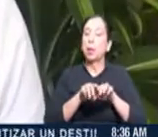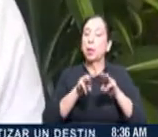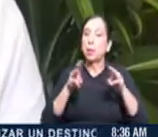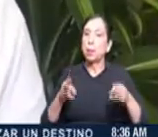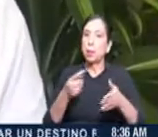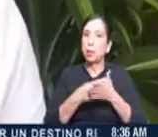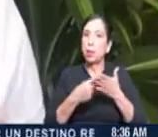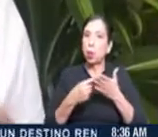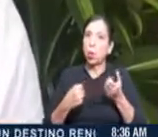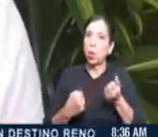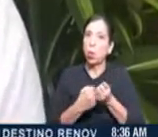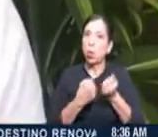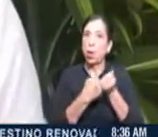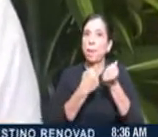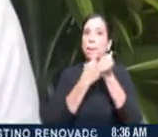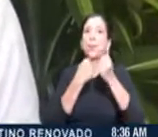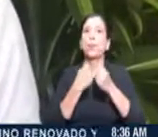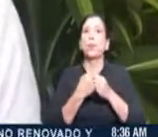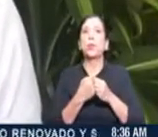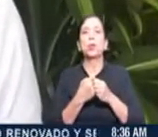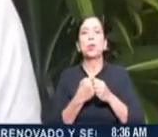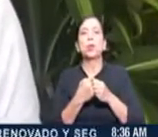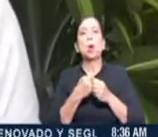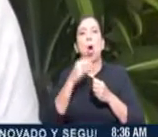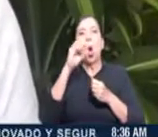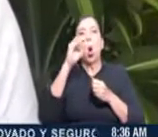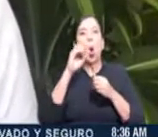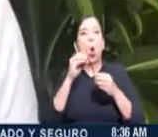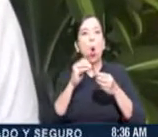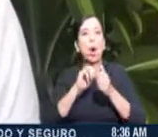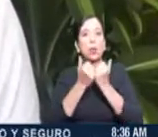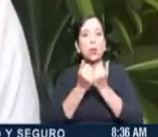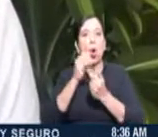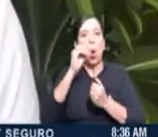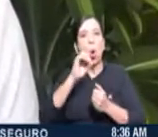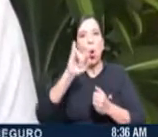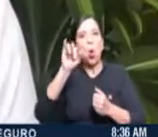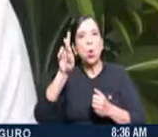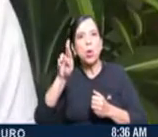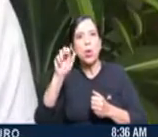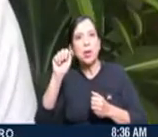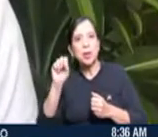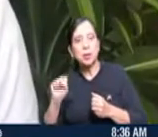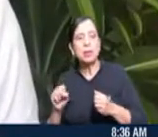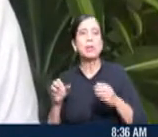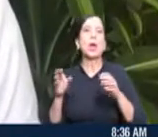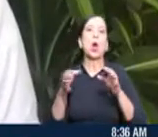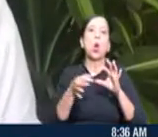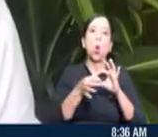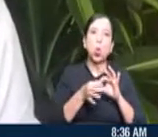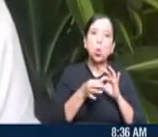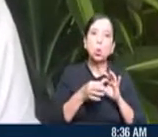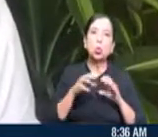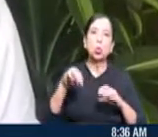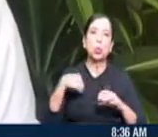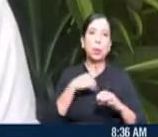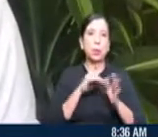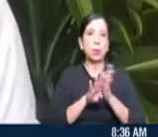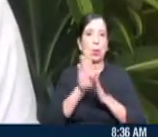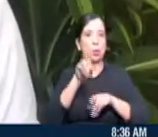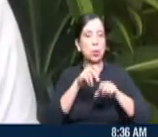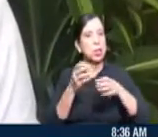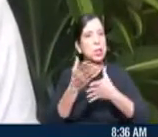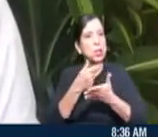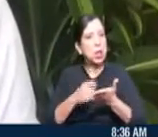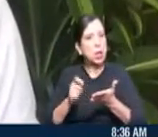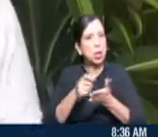con el apoyo impresionante de OIRSA y de el MIDA, se ha elaborado un borrador. Sin embargo, seguimos